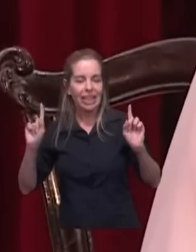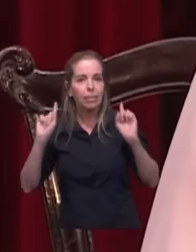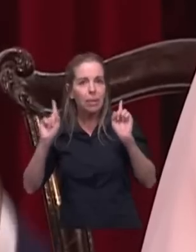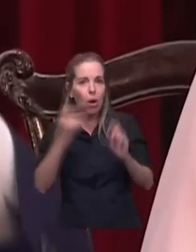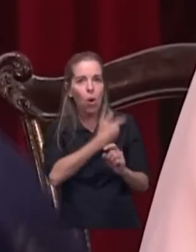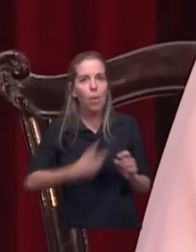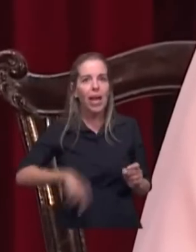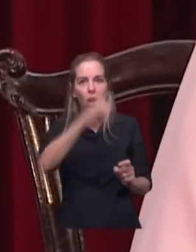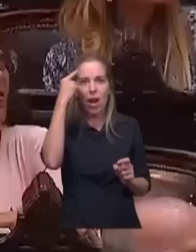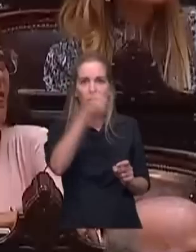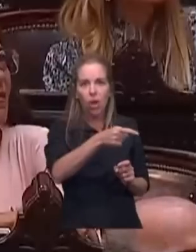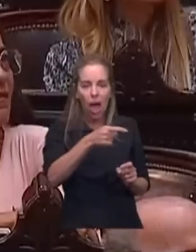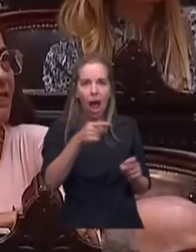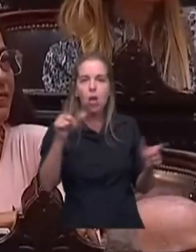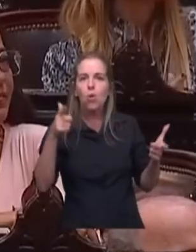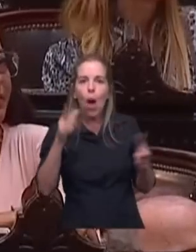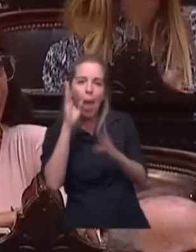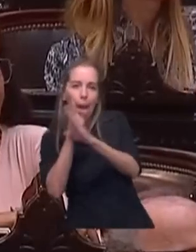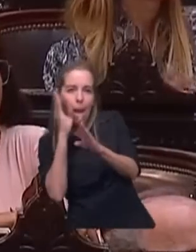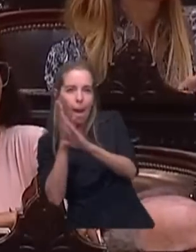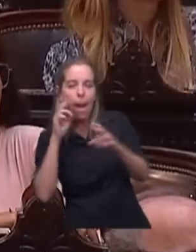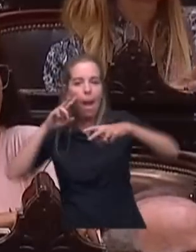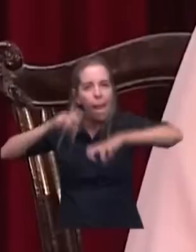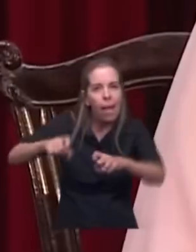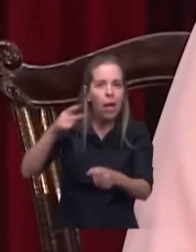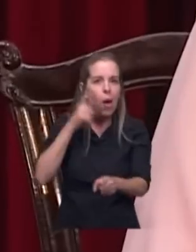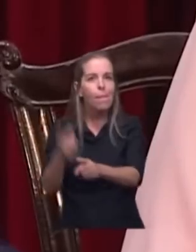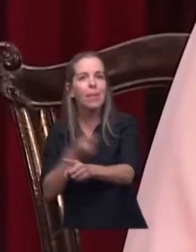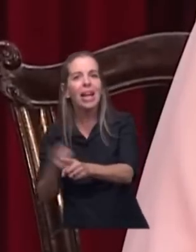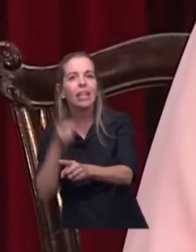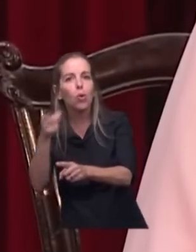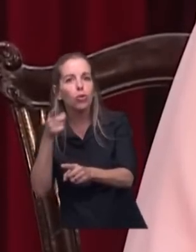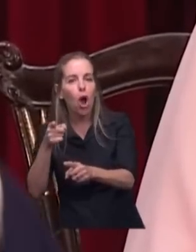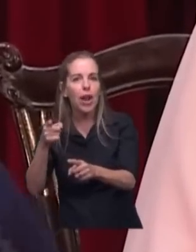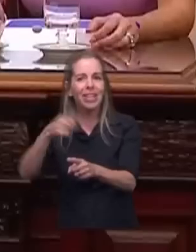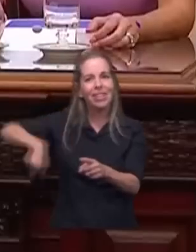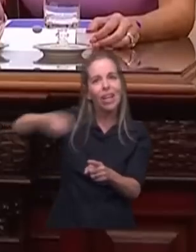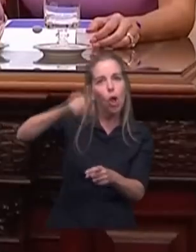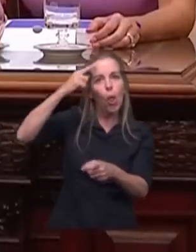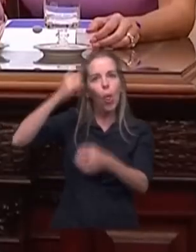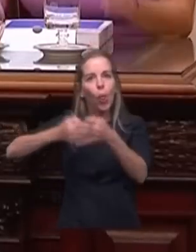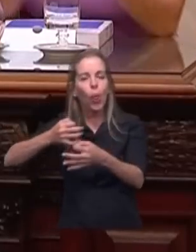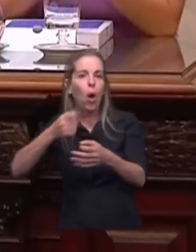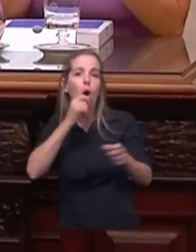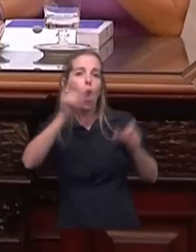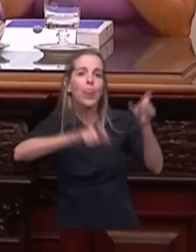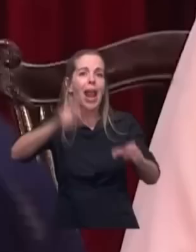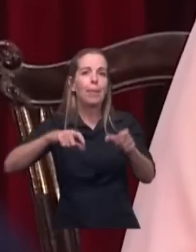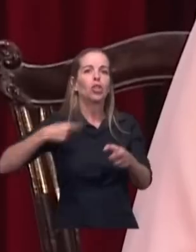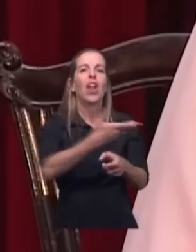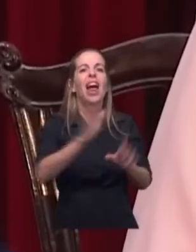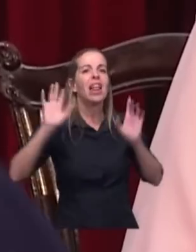nacional no hay escuchas ni intromisiones en la privacidad de ningún ciudadano.